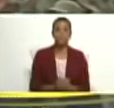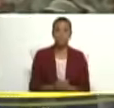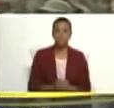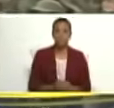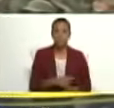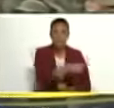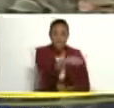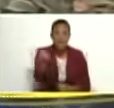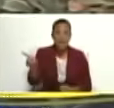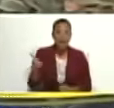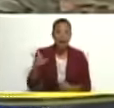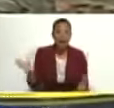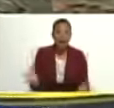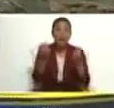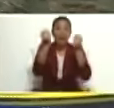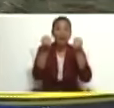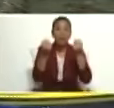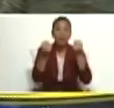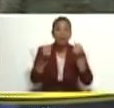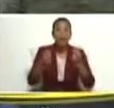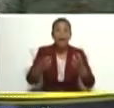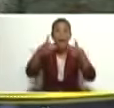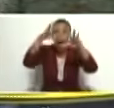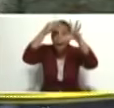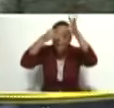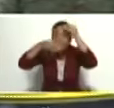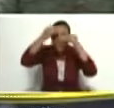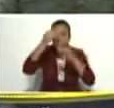Si algo hay que rescatar de nuestra doctrina,